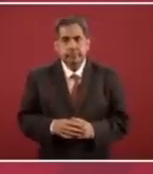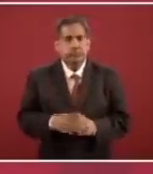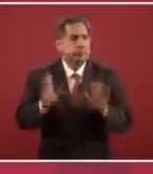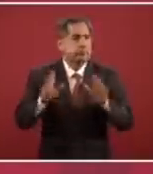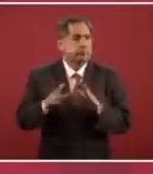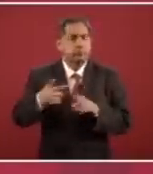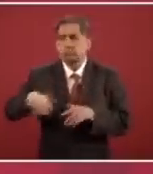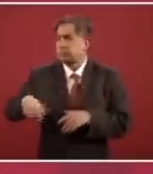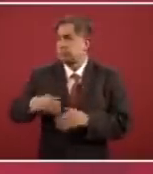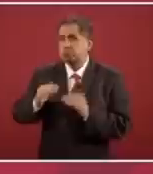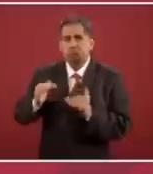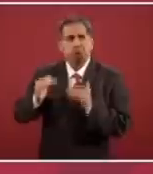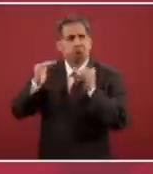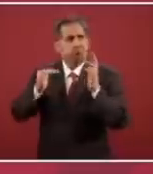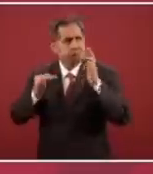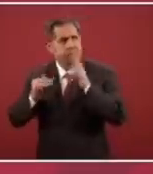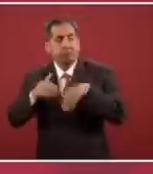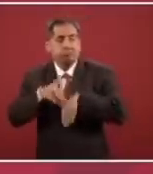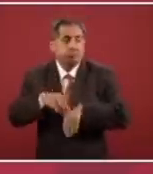comprometer nuestra soberanía.